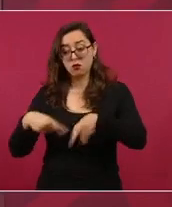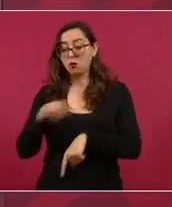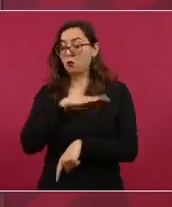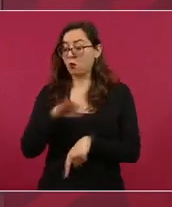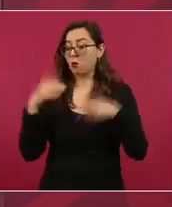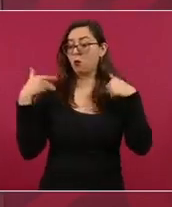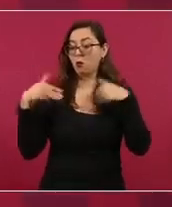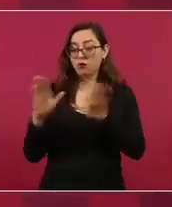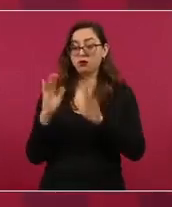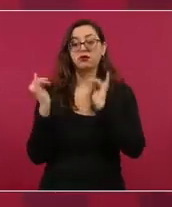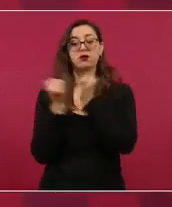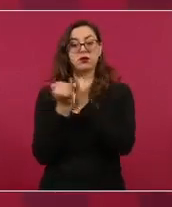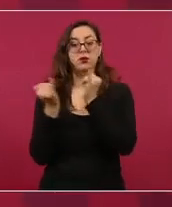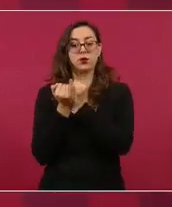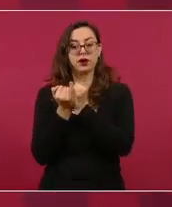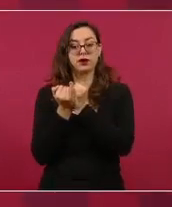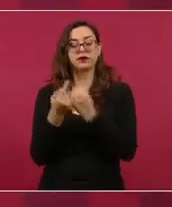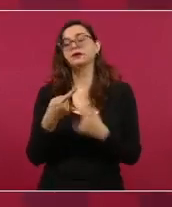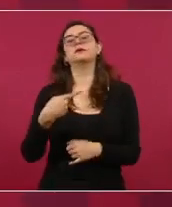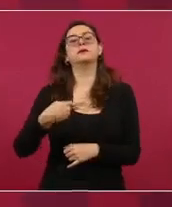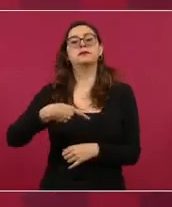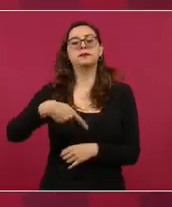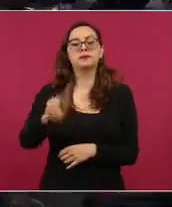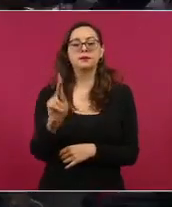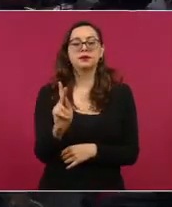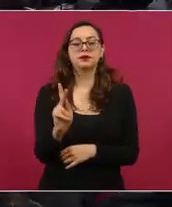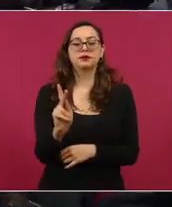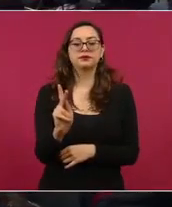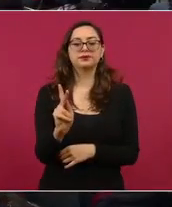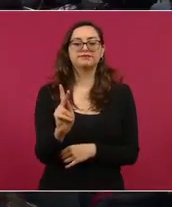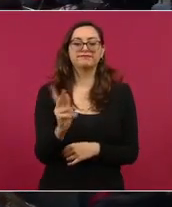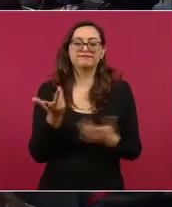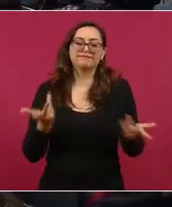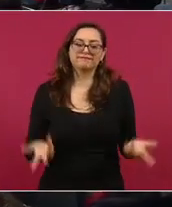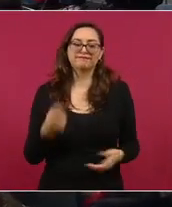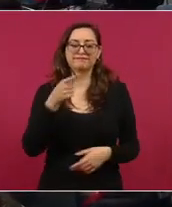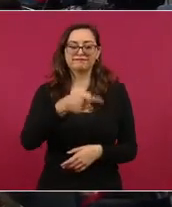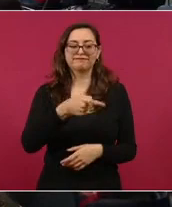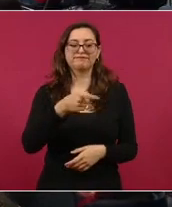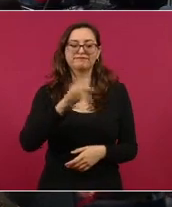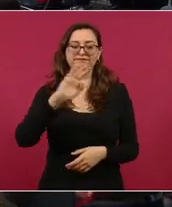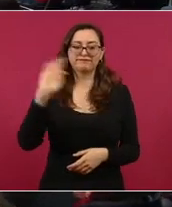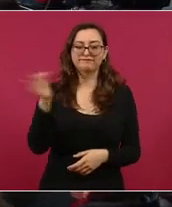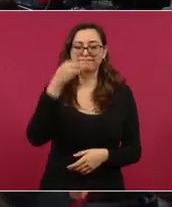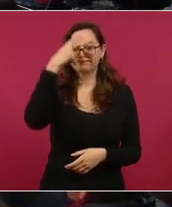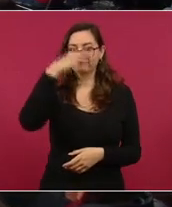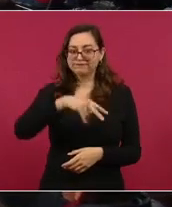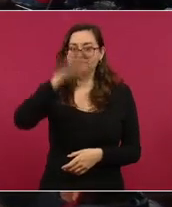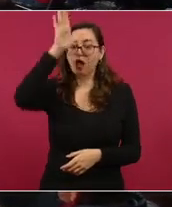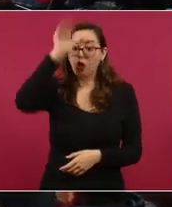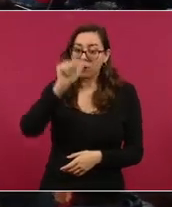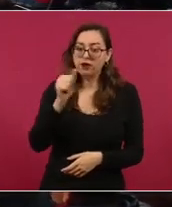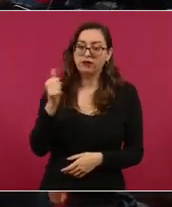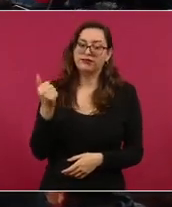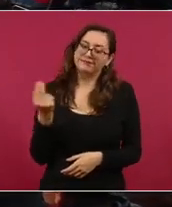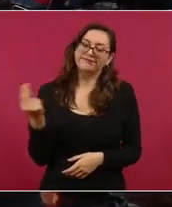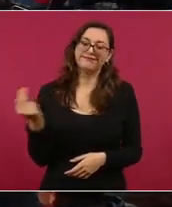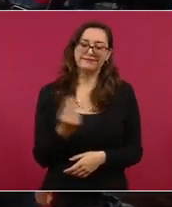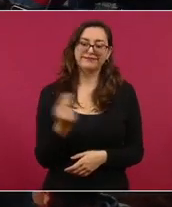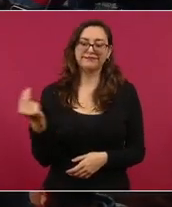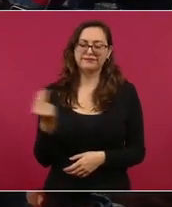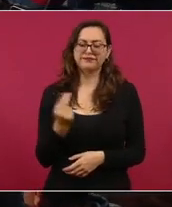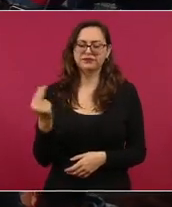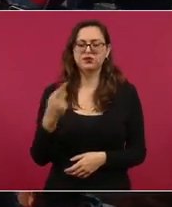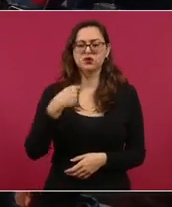fútbol, pero tiene que ser con el acuerdo de la federación. Y yo pienso que